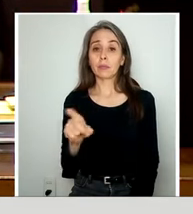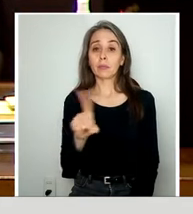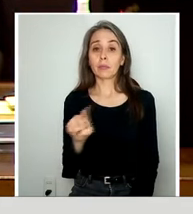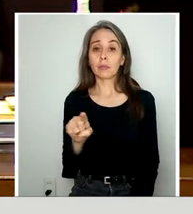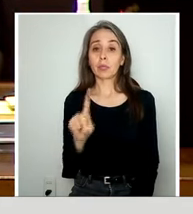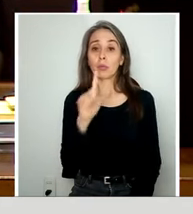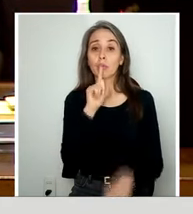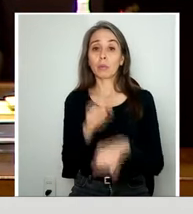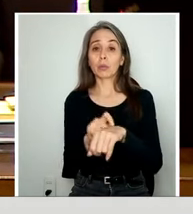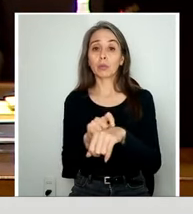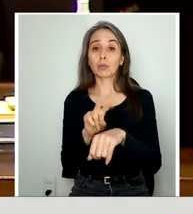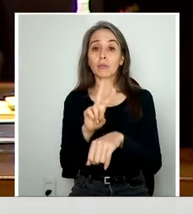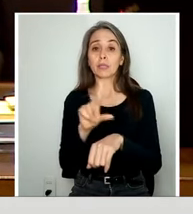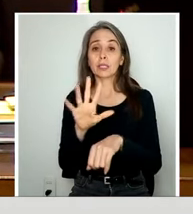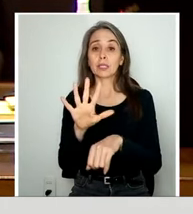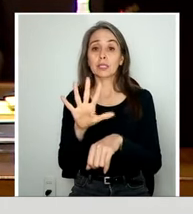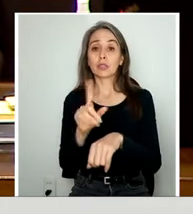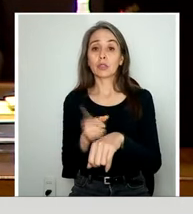veinticinco